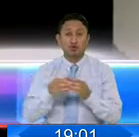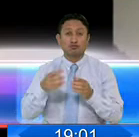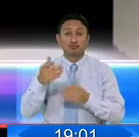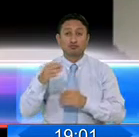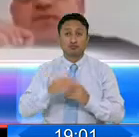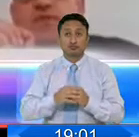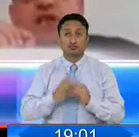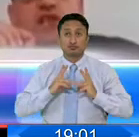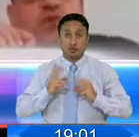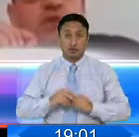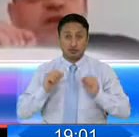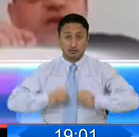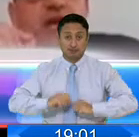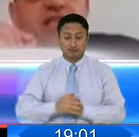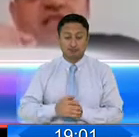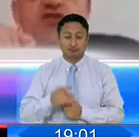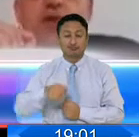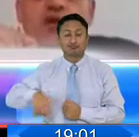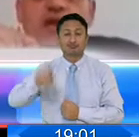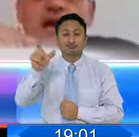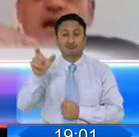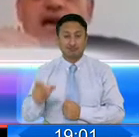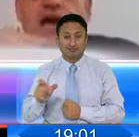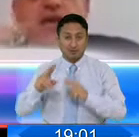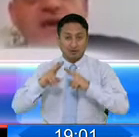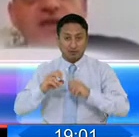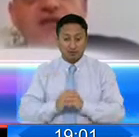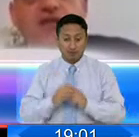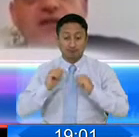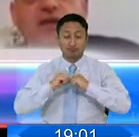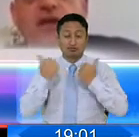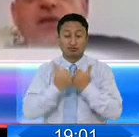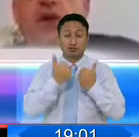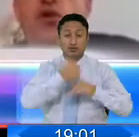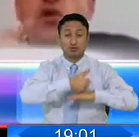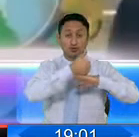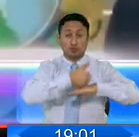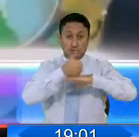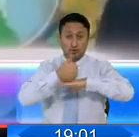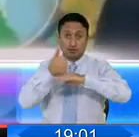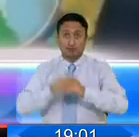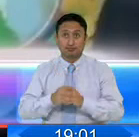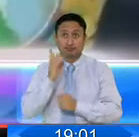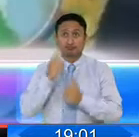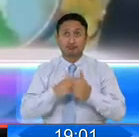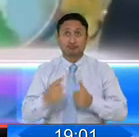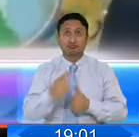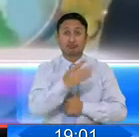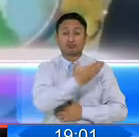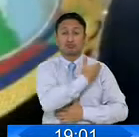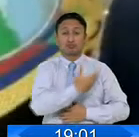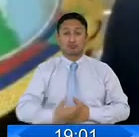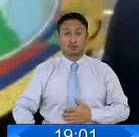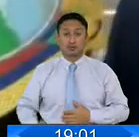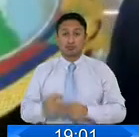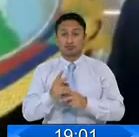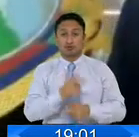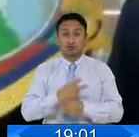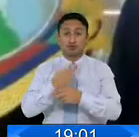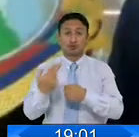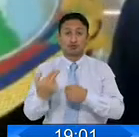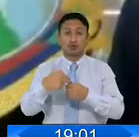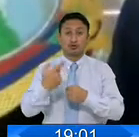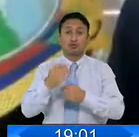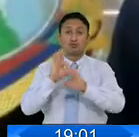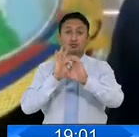Legislativa de Salud, que fiscaliza el escándalo que envuelve a asambleístas y autoridades. Uno de ellos, el presidente del Consejo de